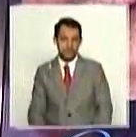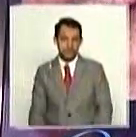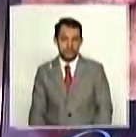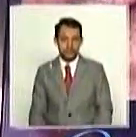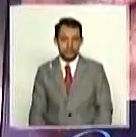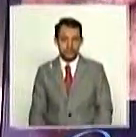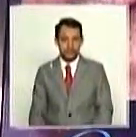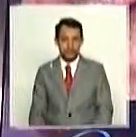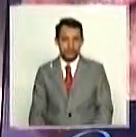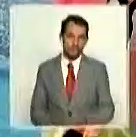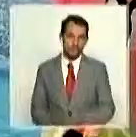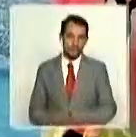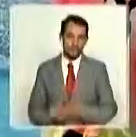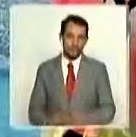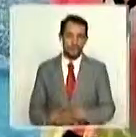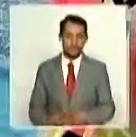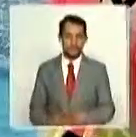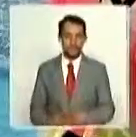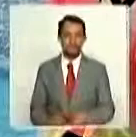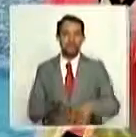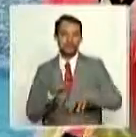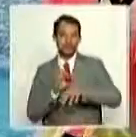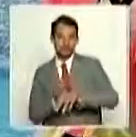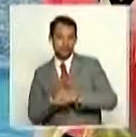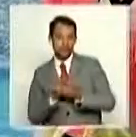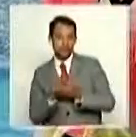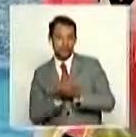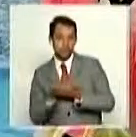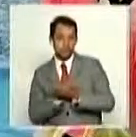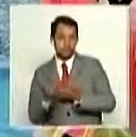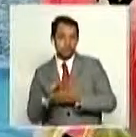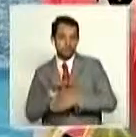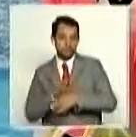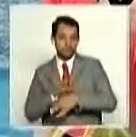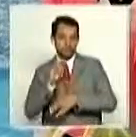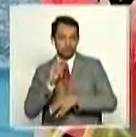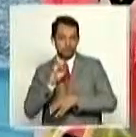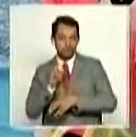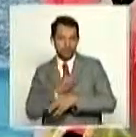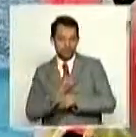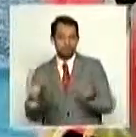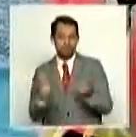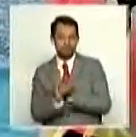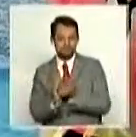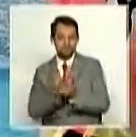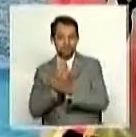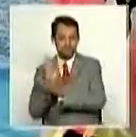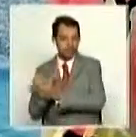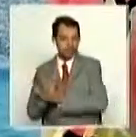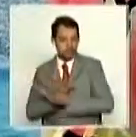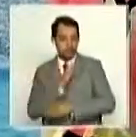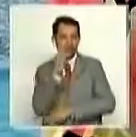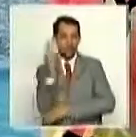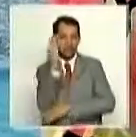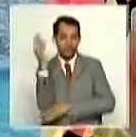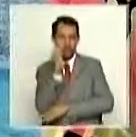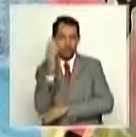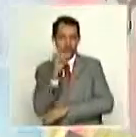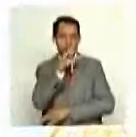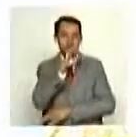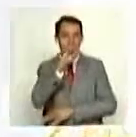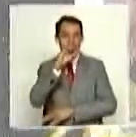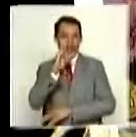corte comerciales. Gracias. Medicamentos Dr. Rojas, cada vez más cerca de ustedes. Centro Médico y Naturista, Luz y Vida,